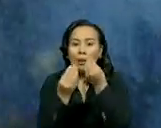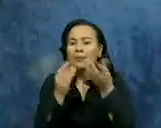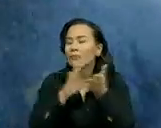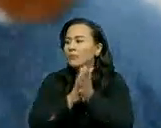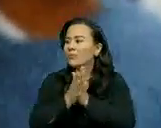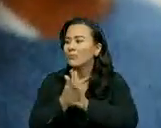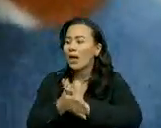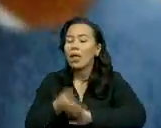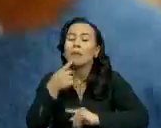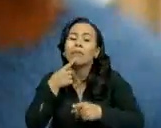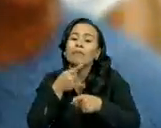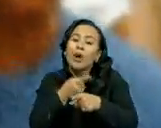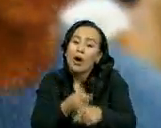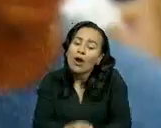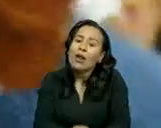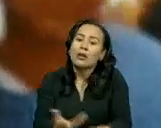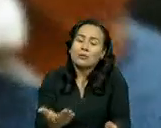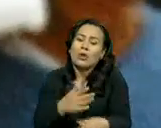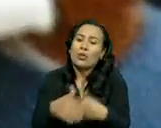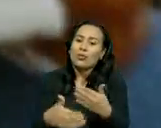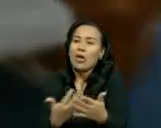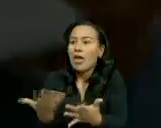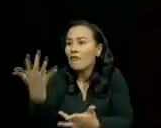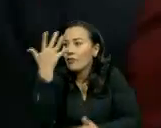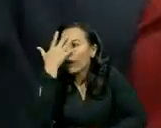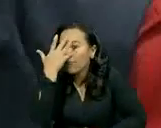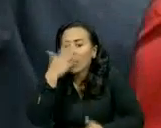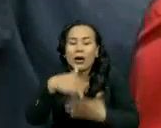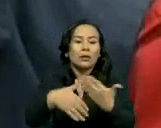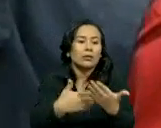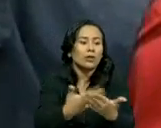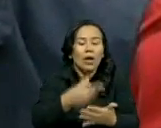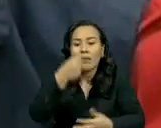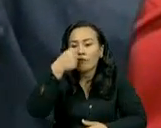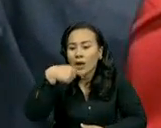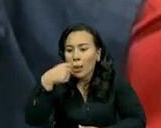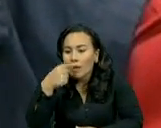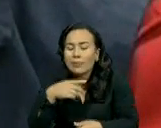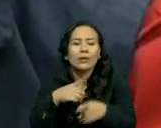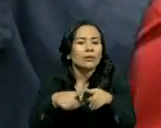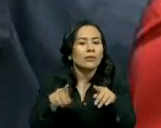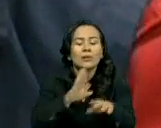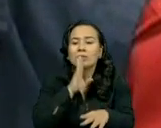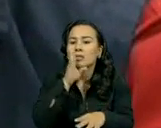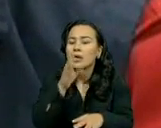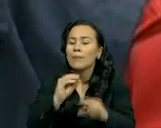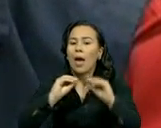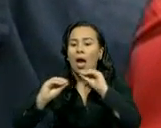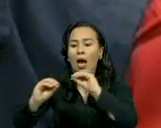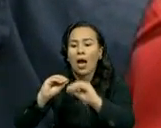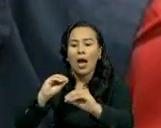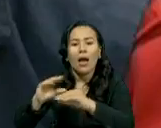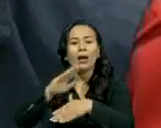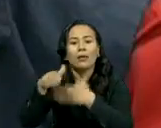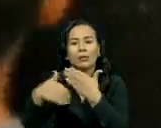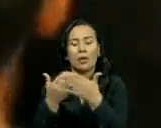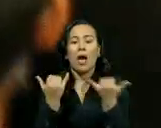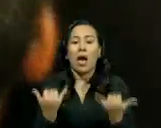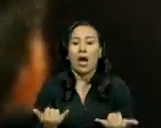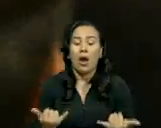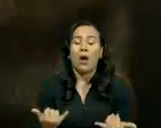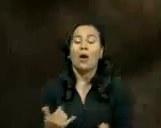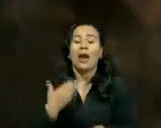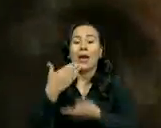la respuesta ante cualquier tipo de afección, sea algún proceso de una enfermedad transmisible. Por lo pronto no se ha confirmado y está en proceso de investigación. En